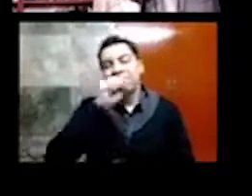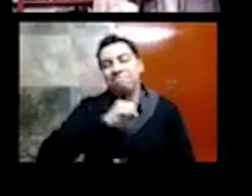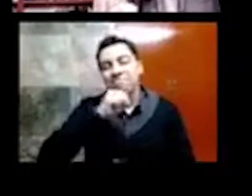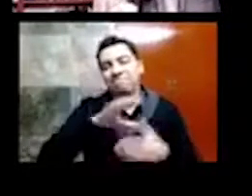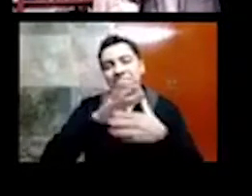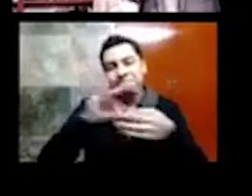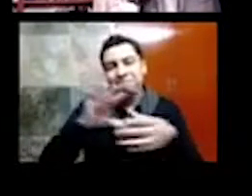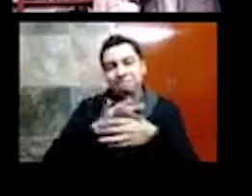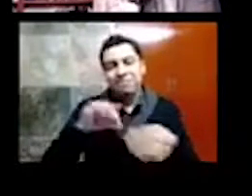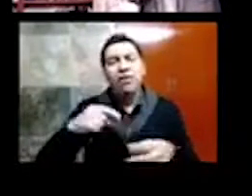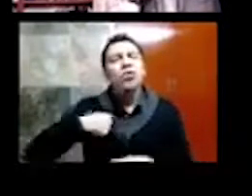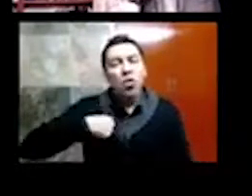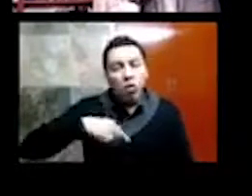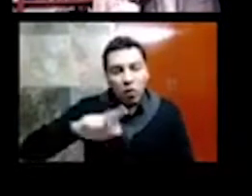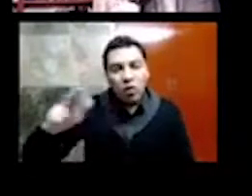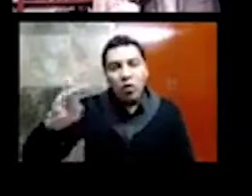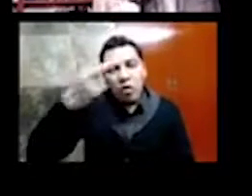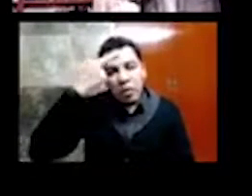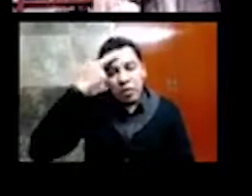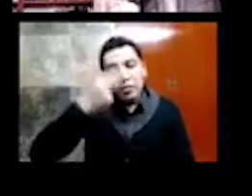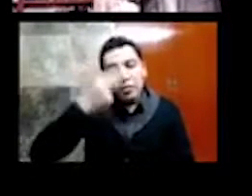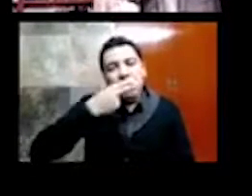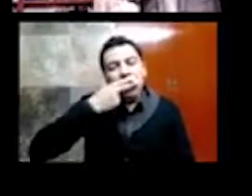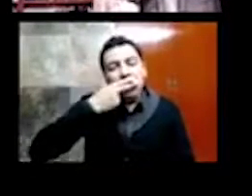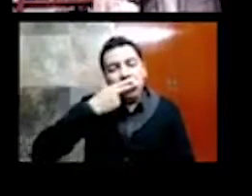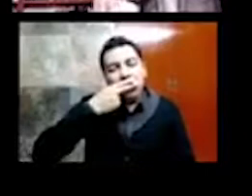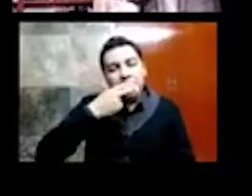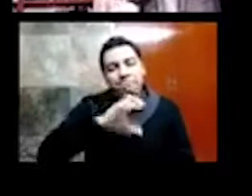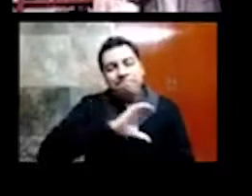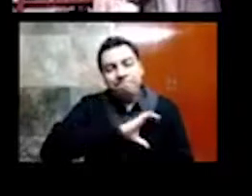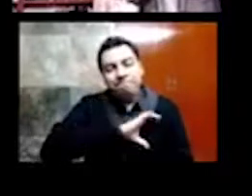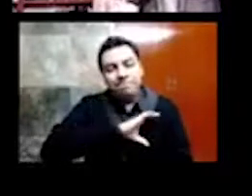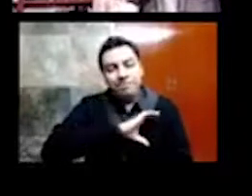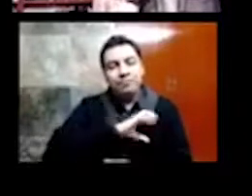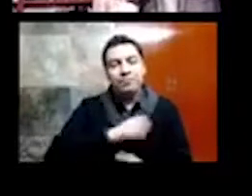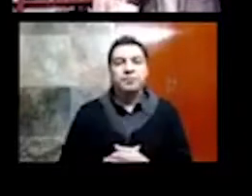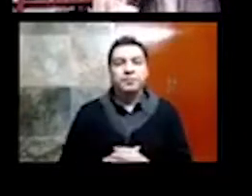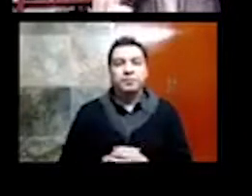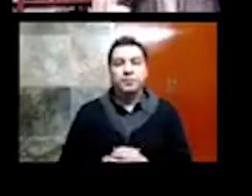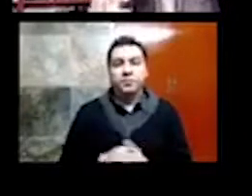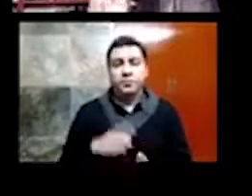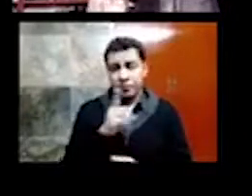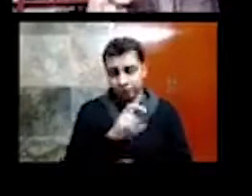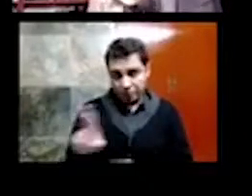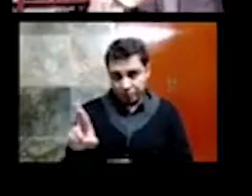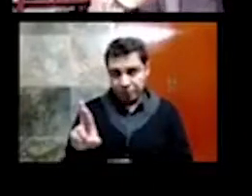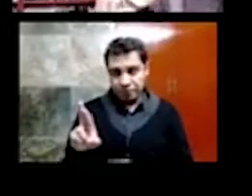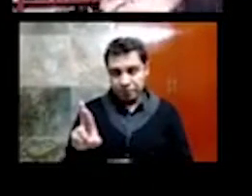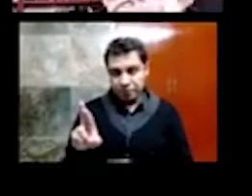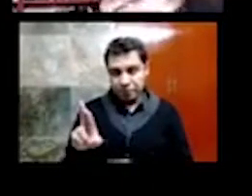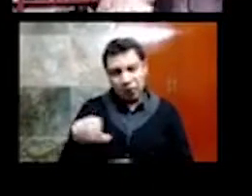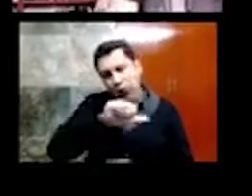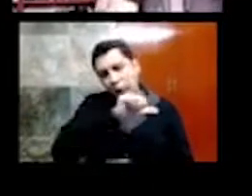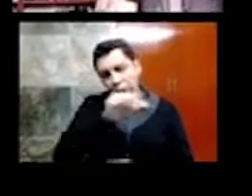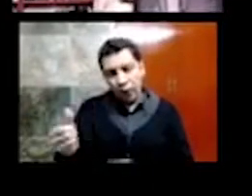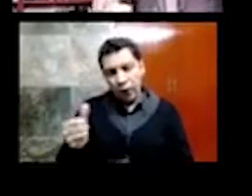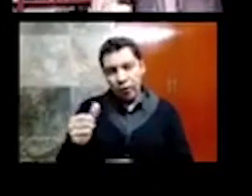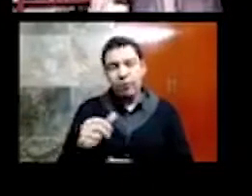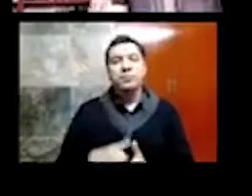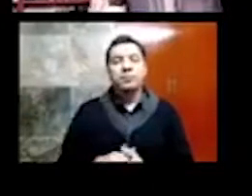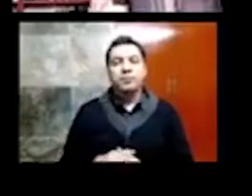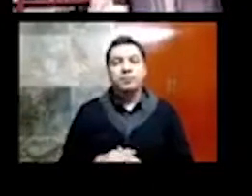yo recuerdo con mucho aprecio y mucho cariño que el doctor Piñachán nos hablaba de eso. De esto nos hablaba más